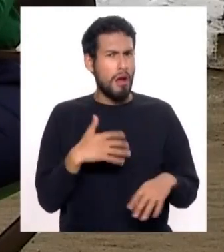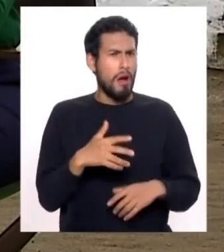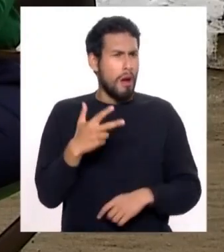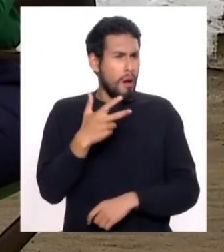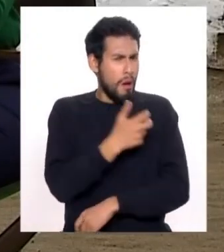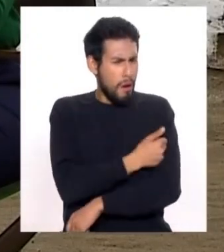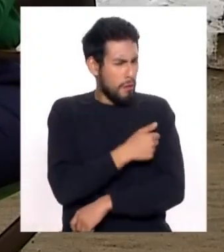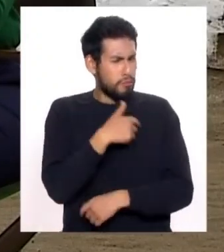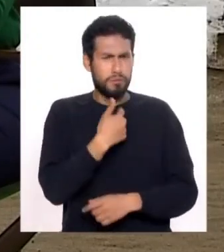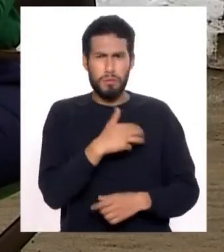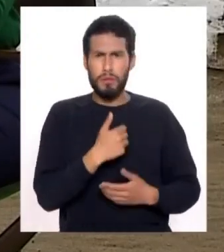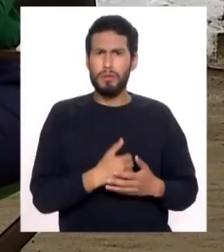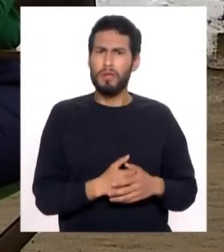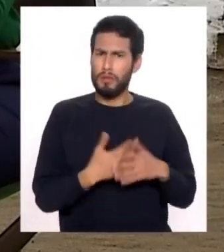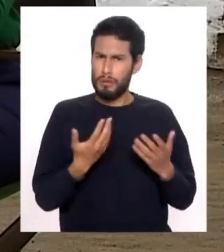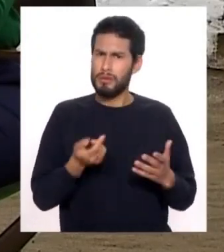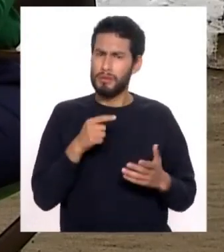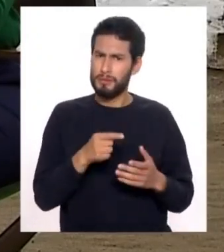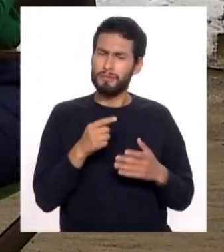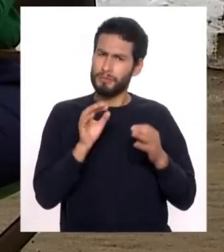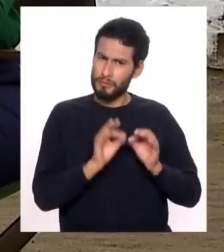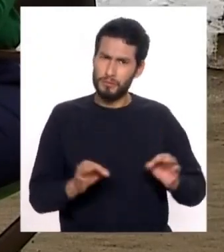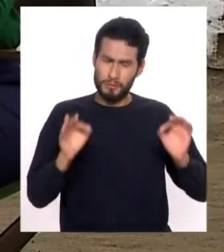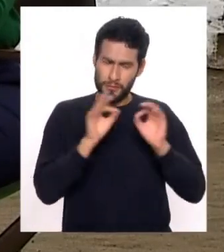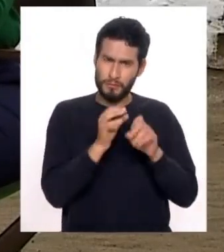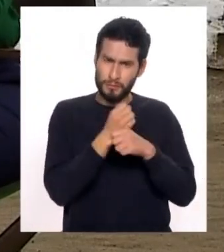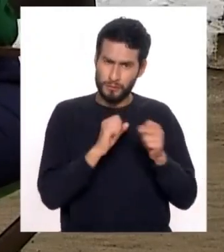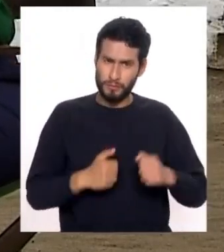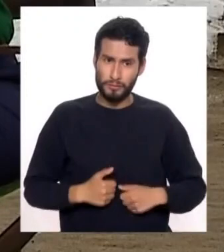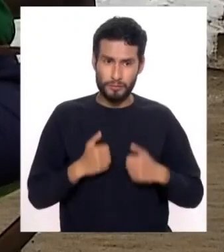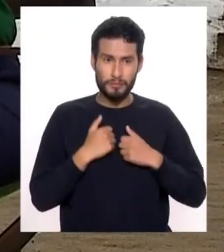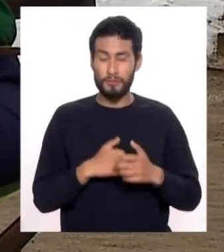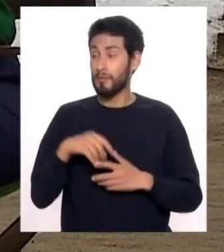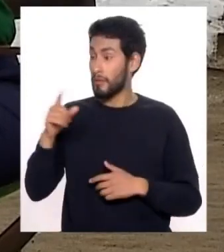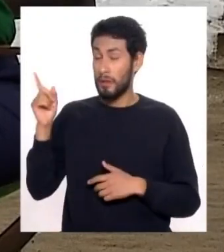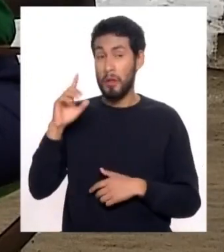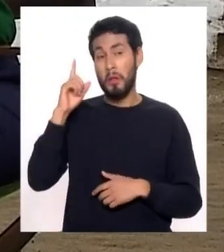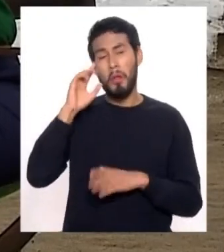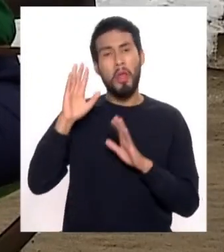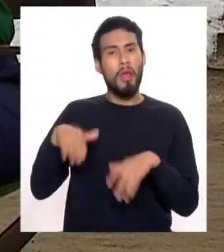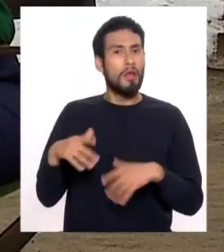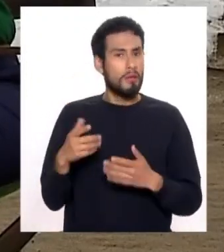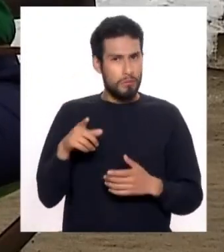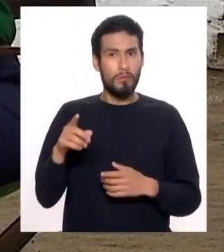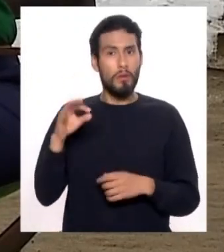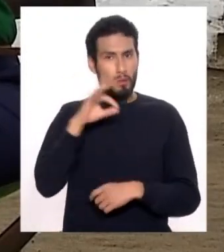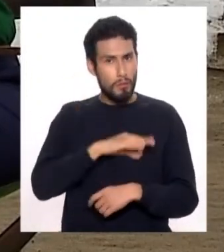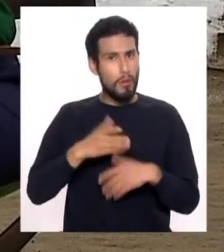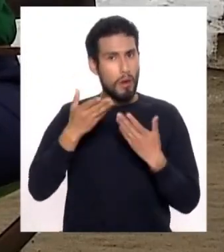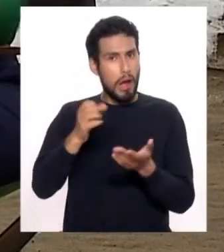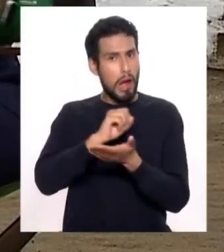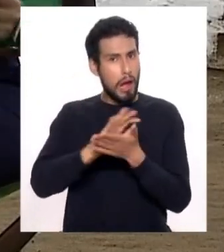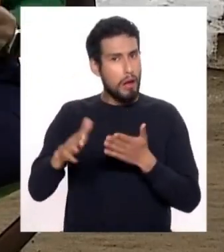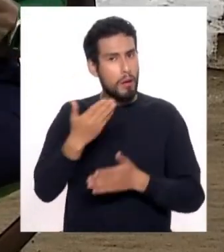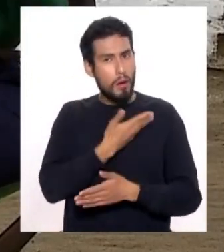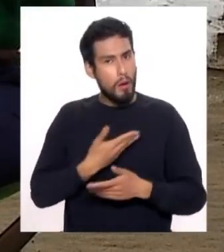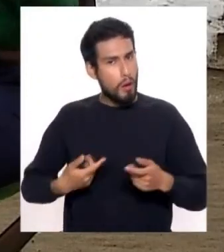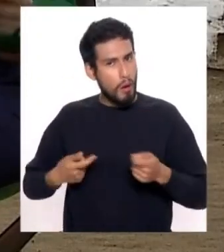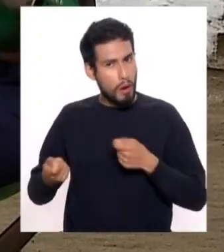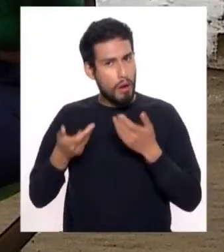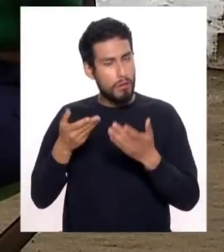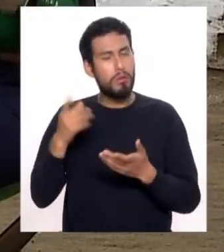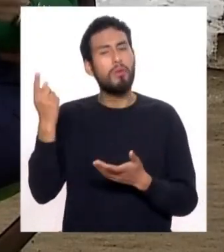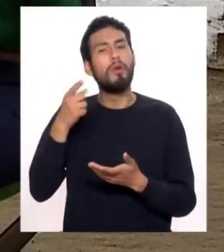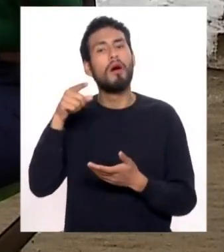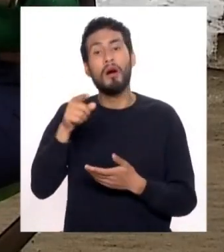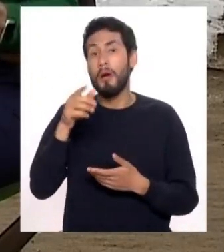de estas vacunas, que son muy indispensables para salvar vidas, ¿no? Así que no desaprovechemos esta oportunidad, porque la tenemos de manera gratuita, solamente